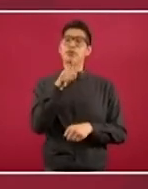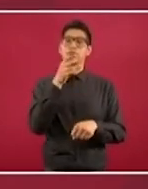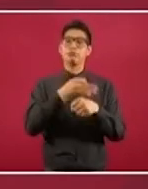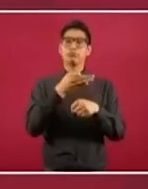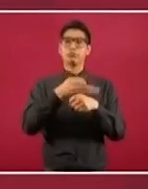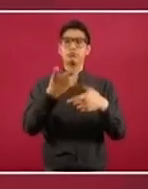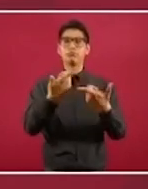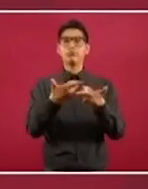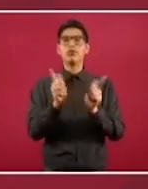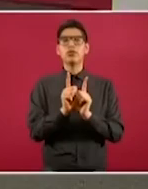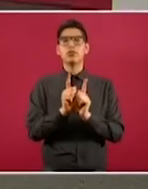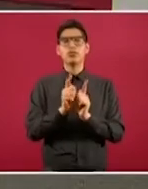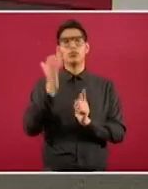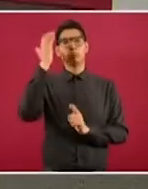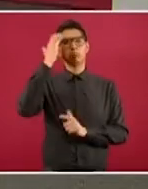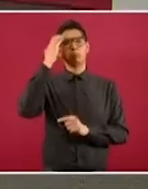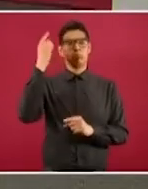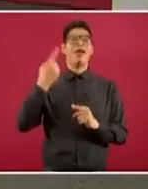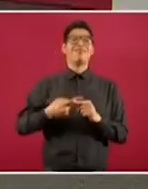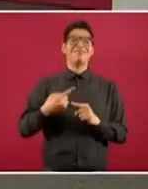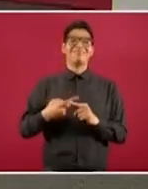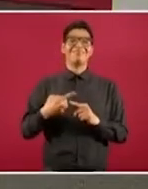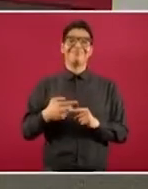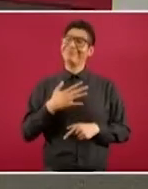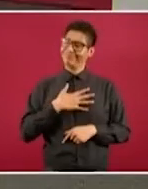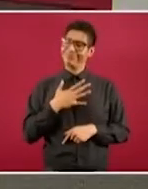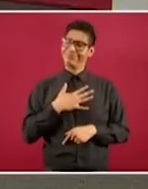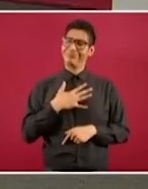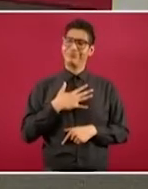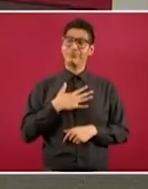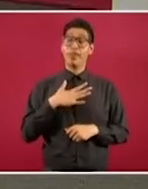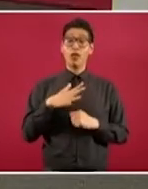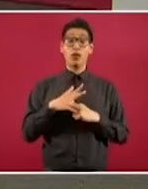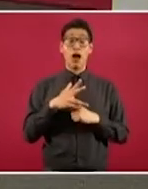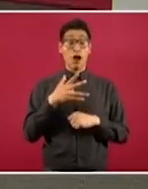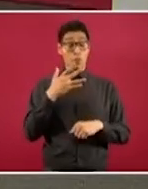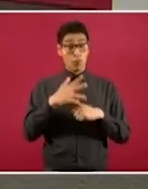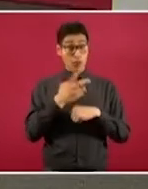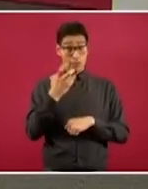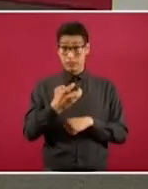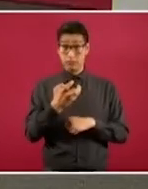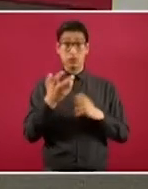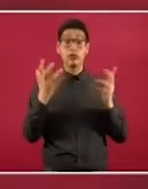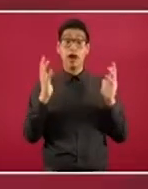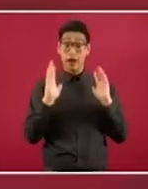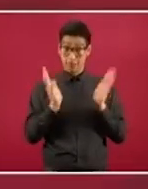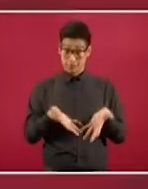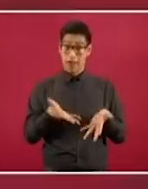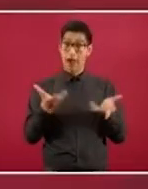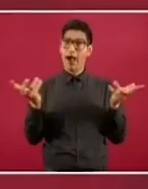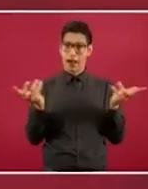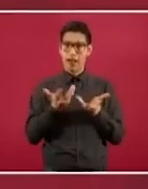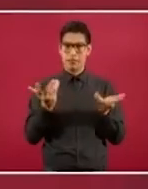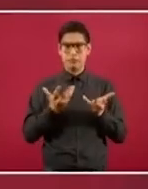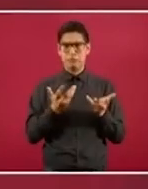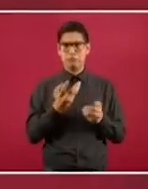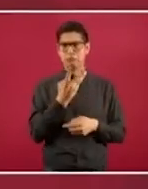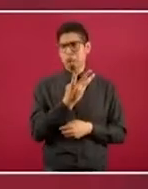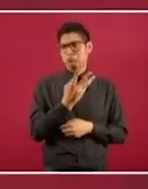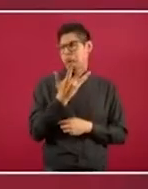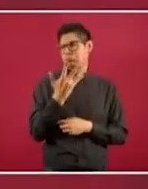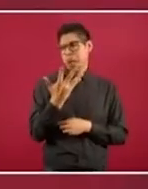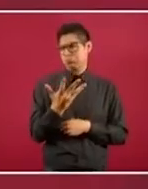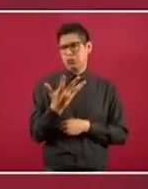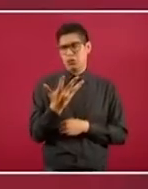también coordinado por nosotros, se han ya hecho como 4 o 5 ensayos